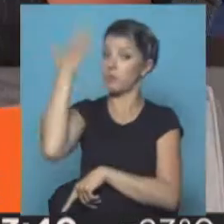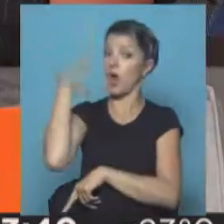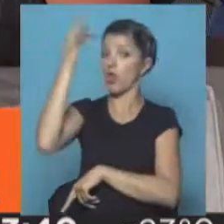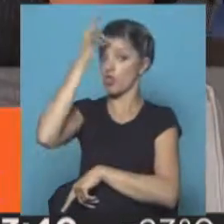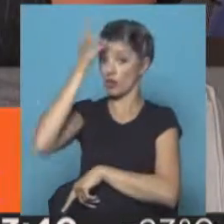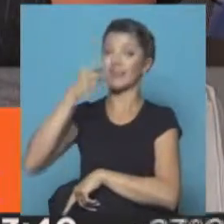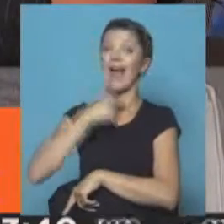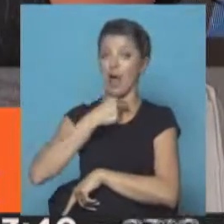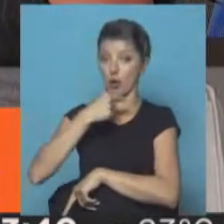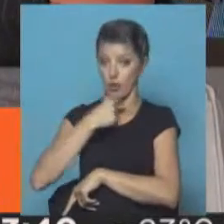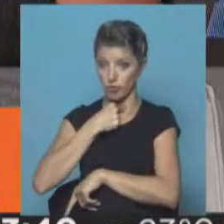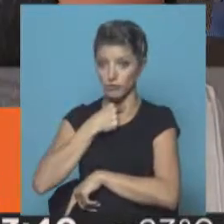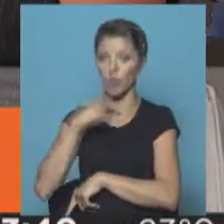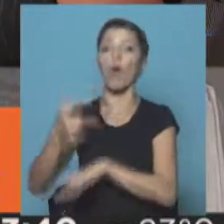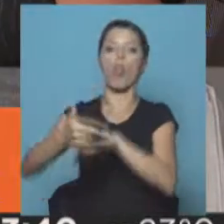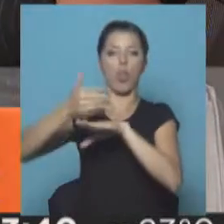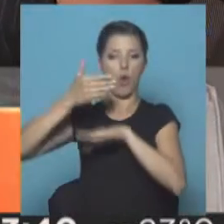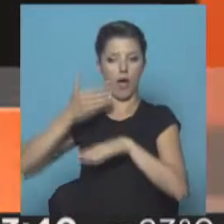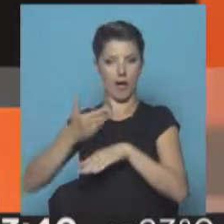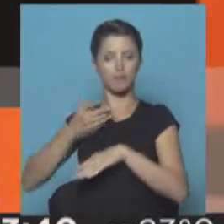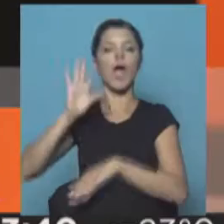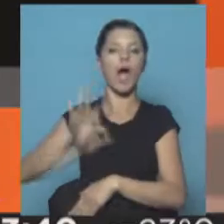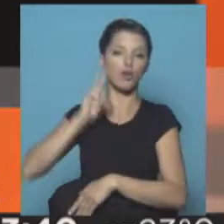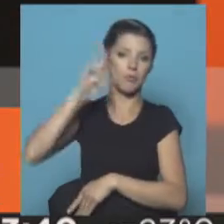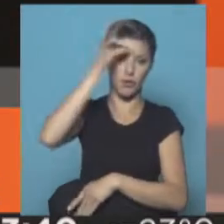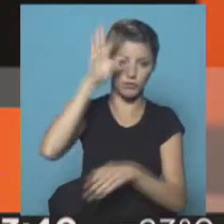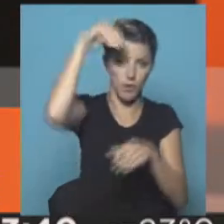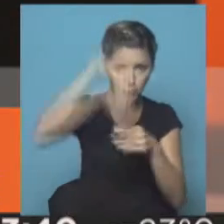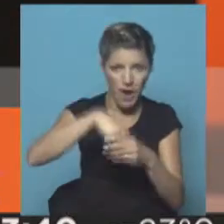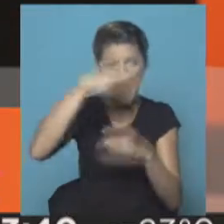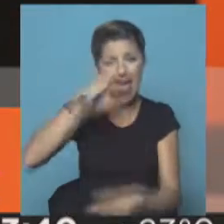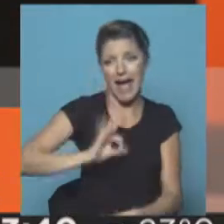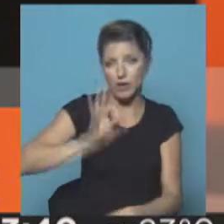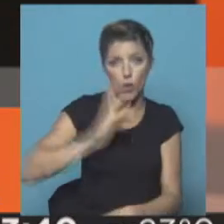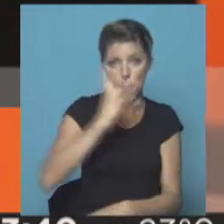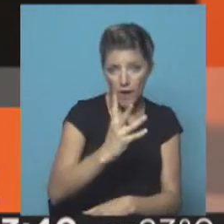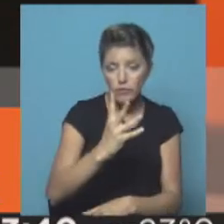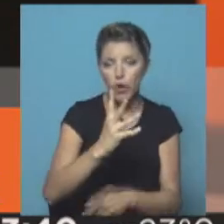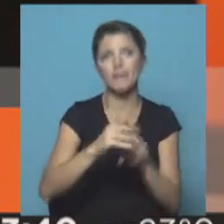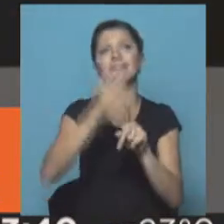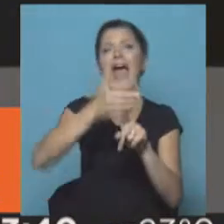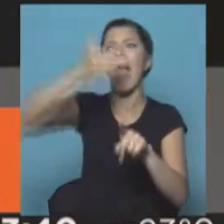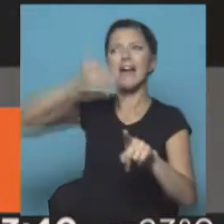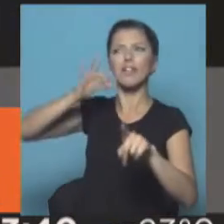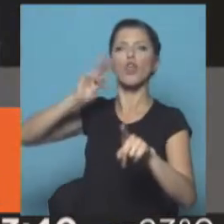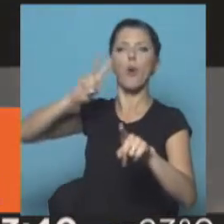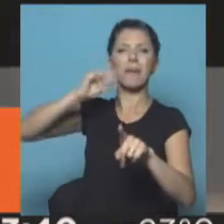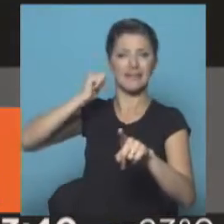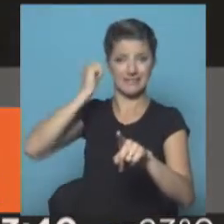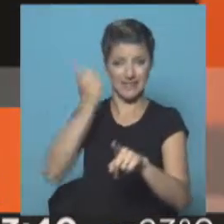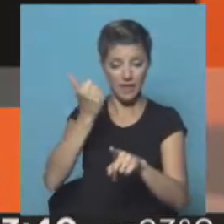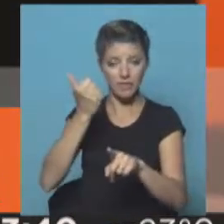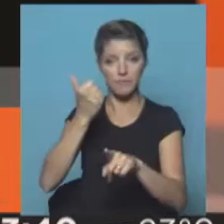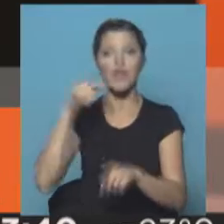después de ser miembro pleno desde 2012, o sea, ¿cuántos años pasaron? 4. En 2006 empezó su proceso de adhesión. Bueno, es